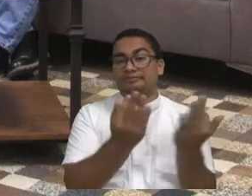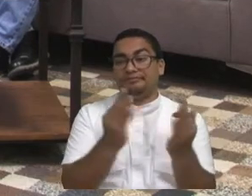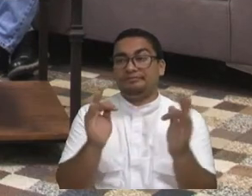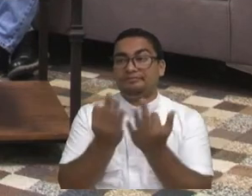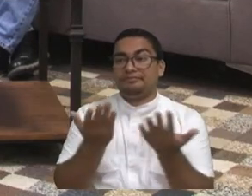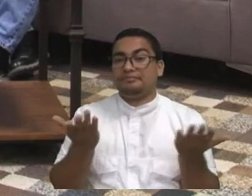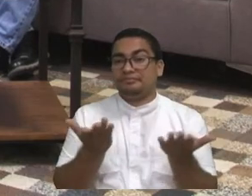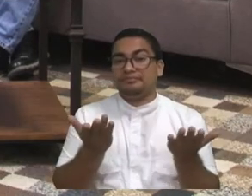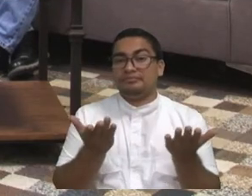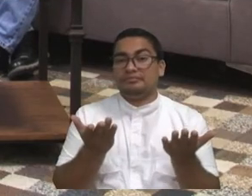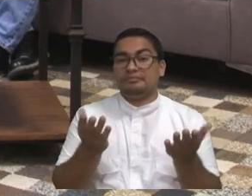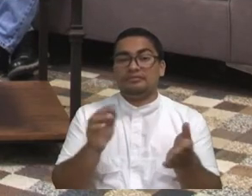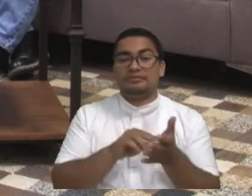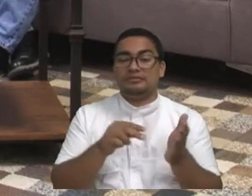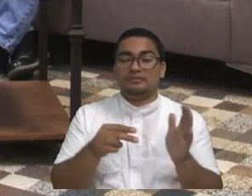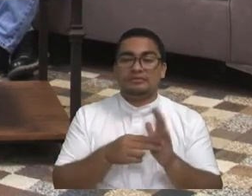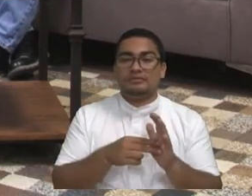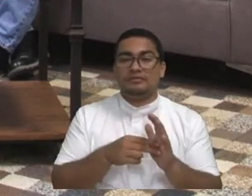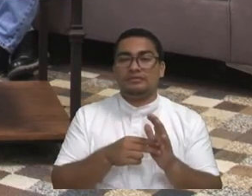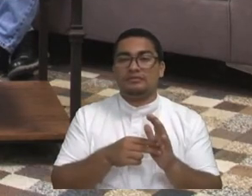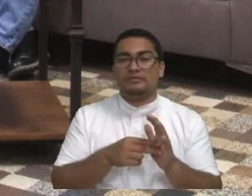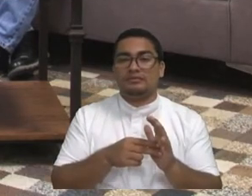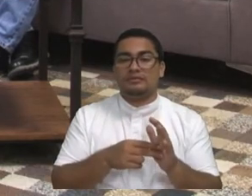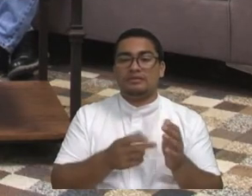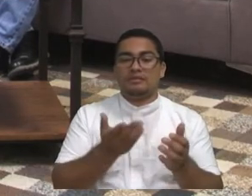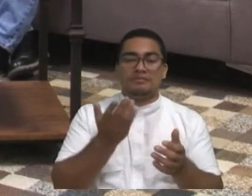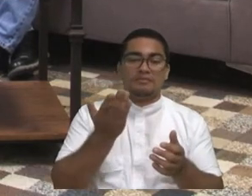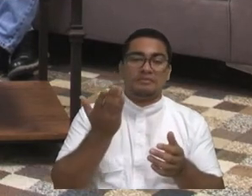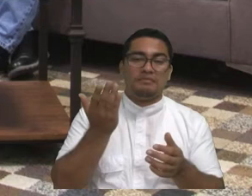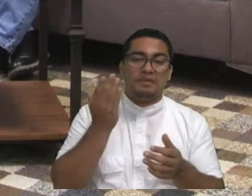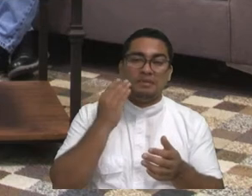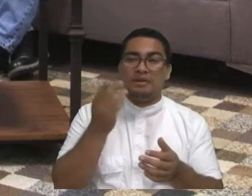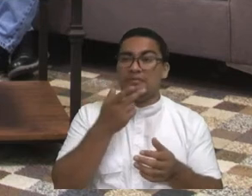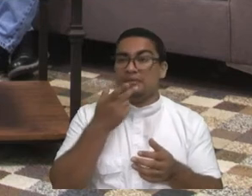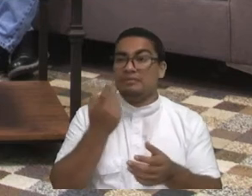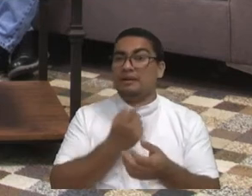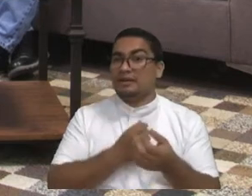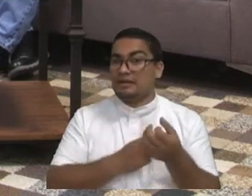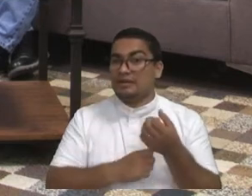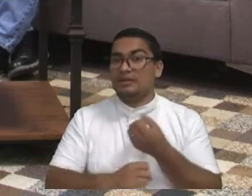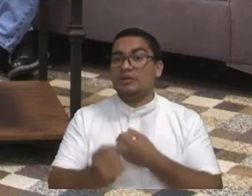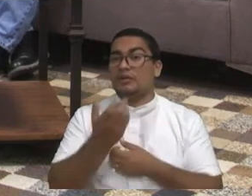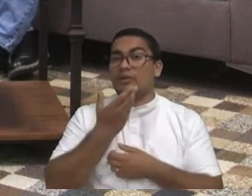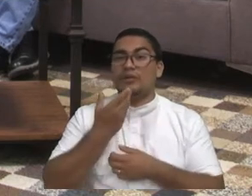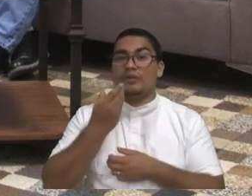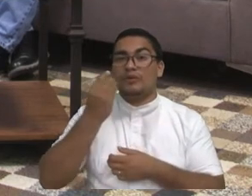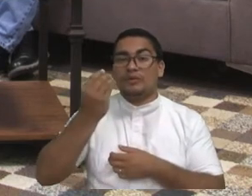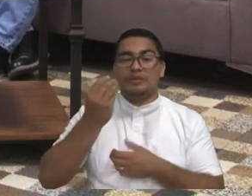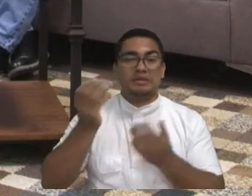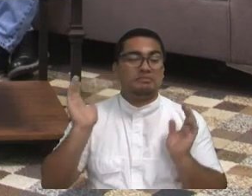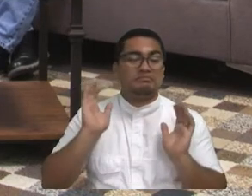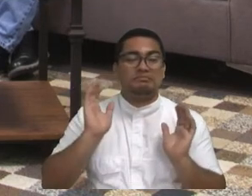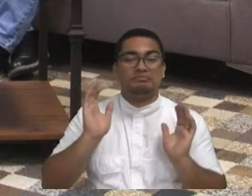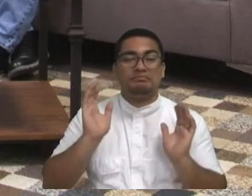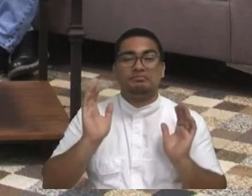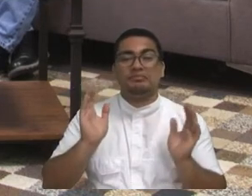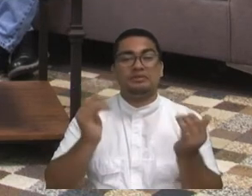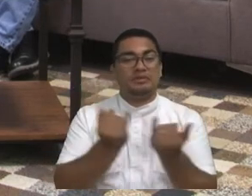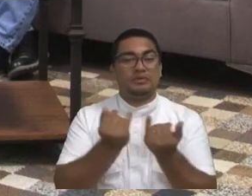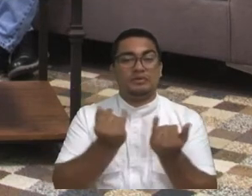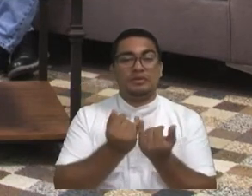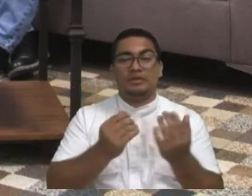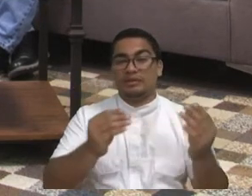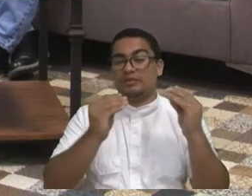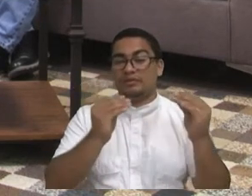hablamos de cómo está integrada la familia e hijos adulto papá la mamá y hacia la educación técnica desde